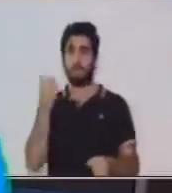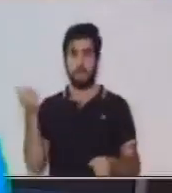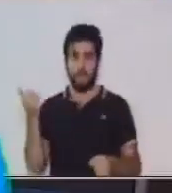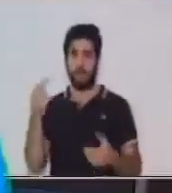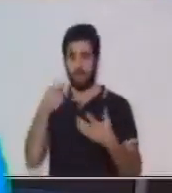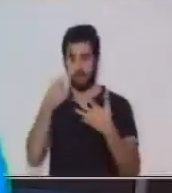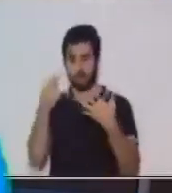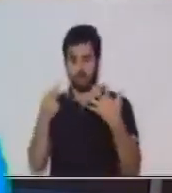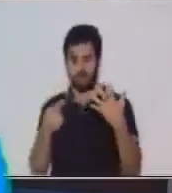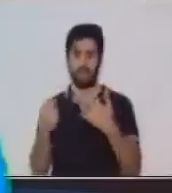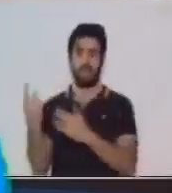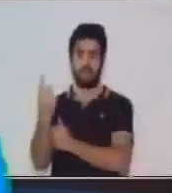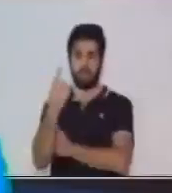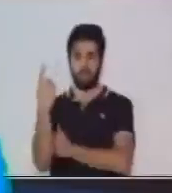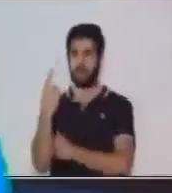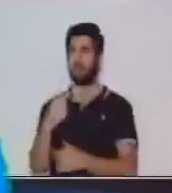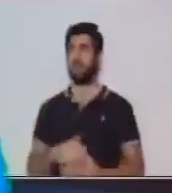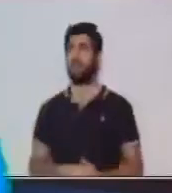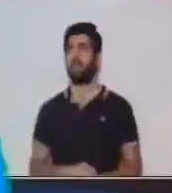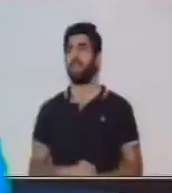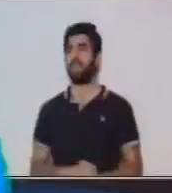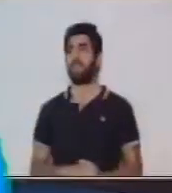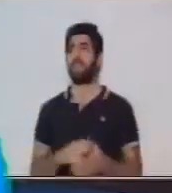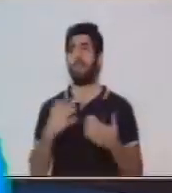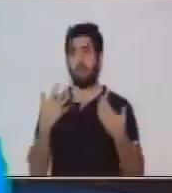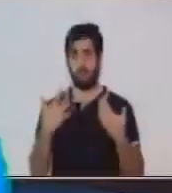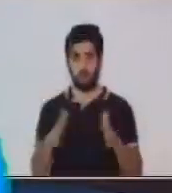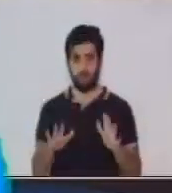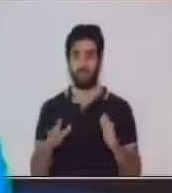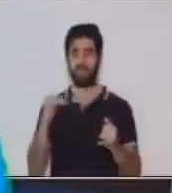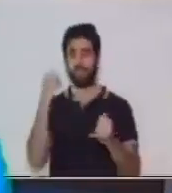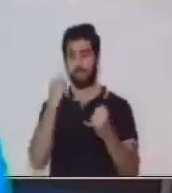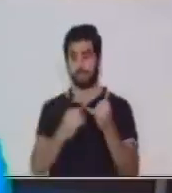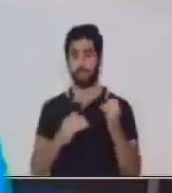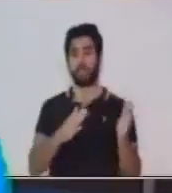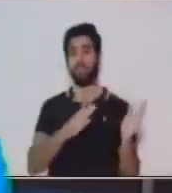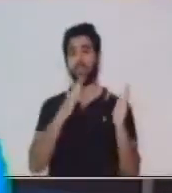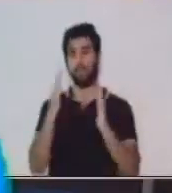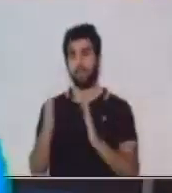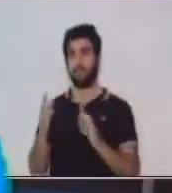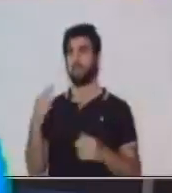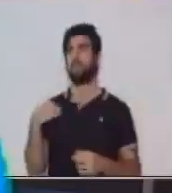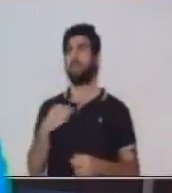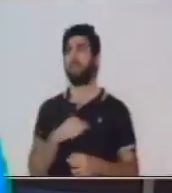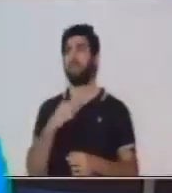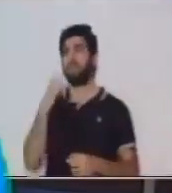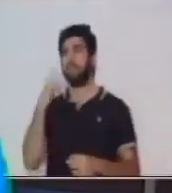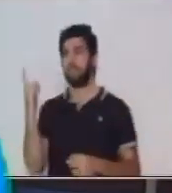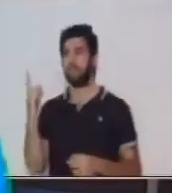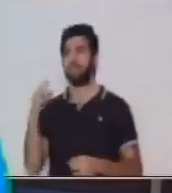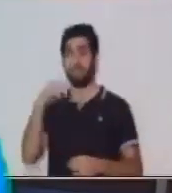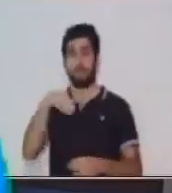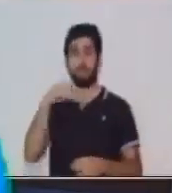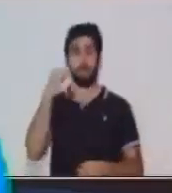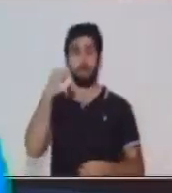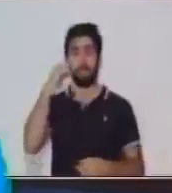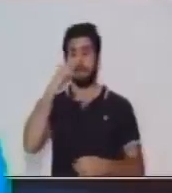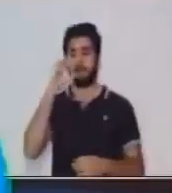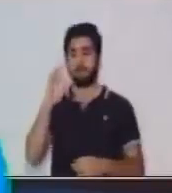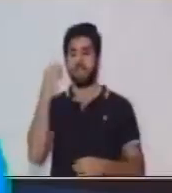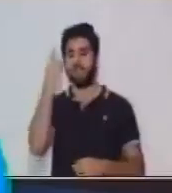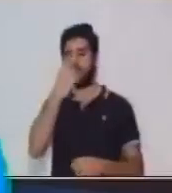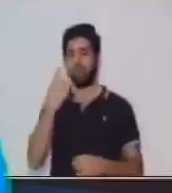elementos importantes. Entonces, luego de este, podríamos decir que tenemos los mitos. ¿A qué